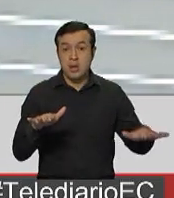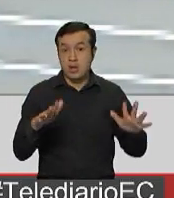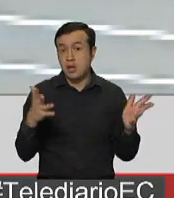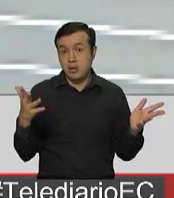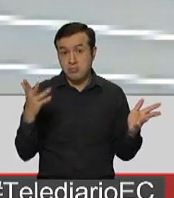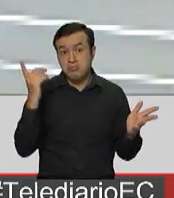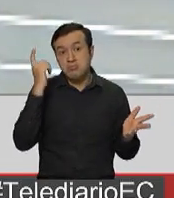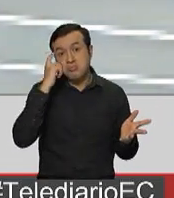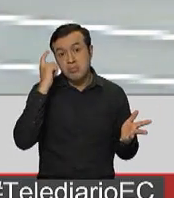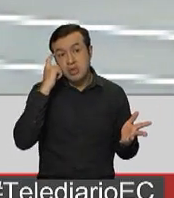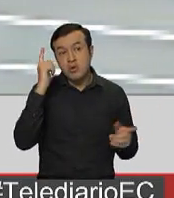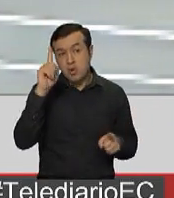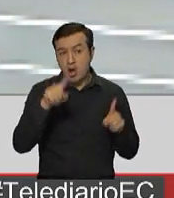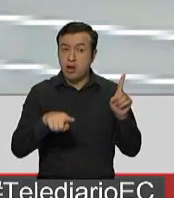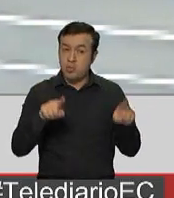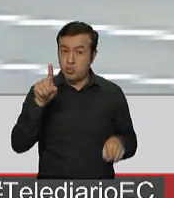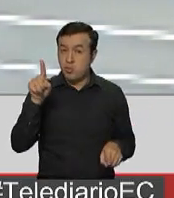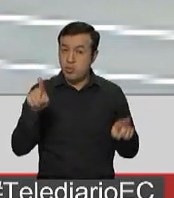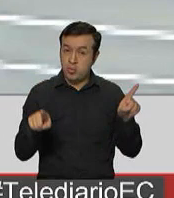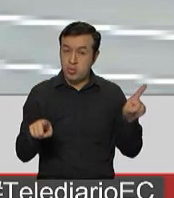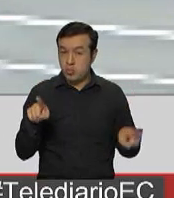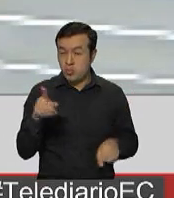yo pienso en algunos,